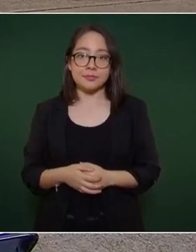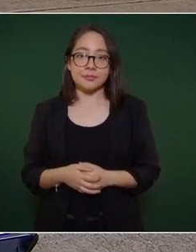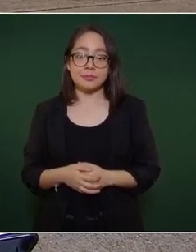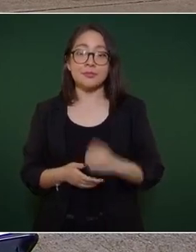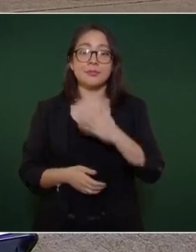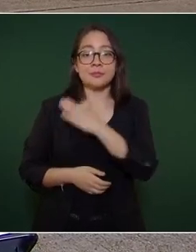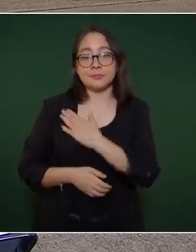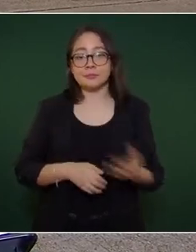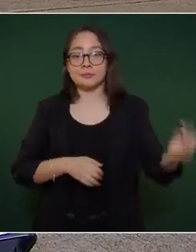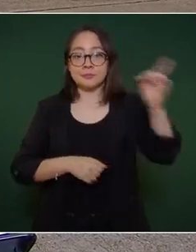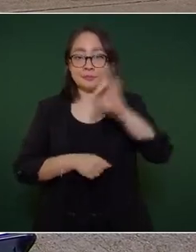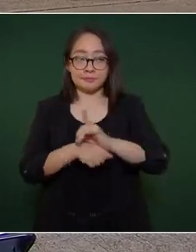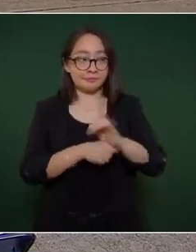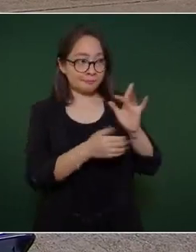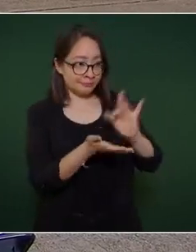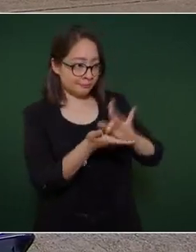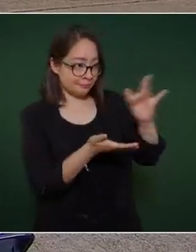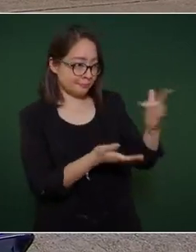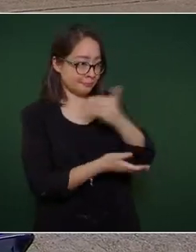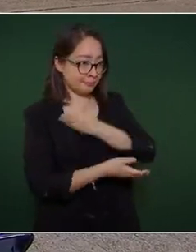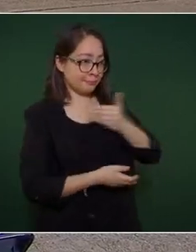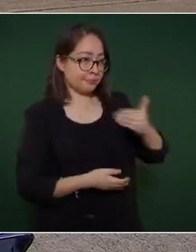Buen día, gracias, presidente.